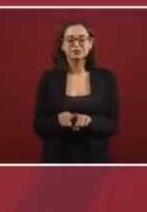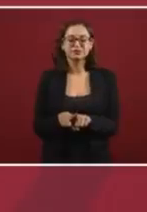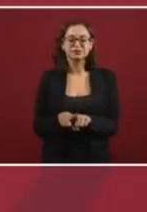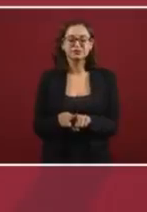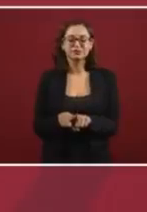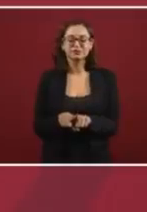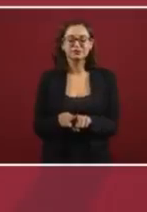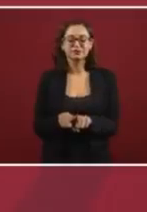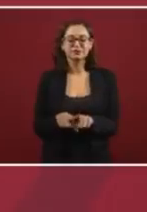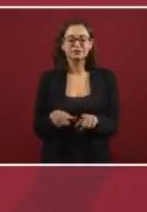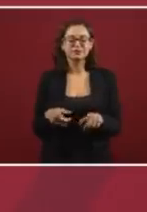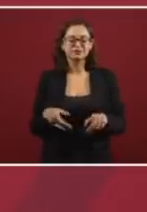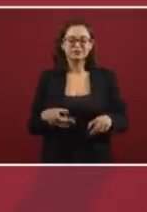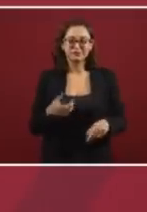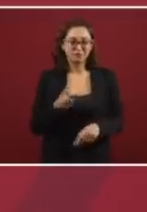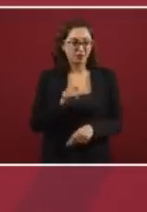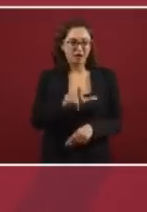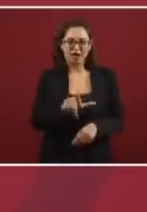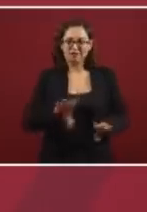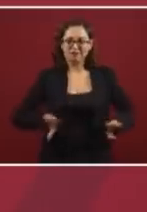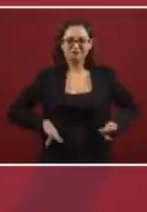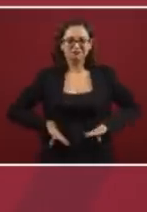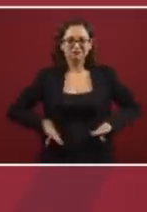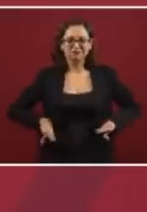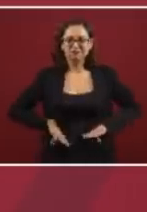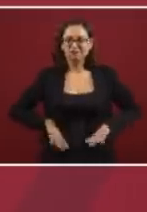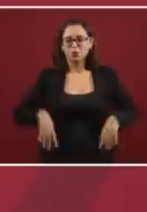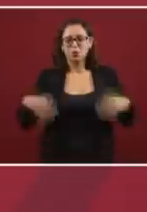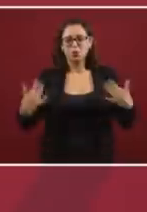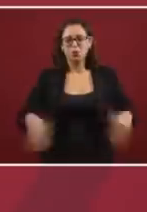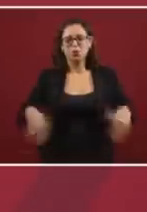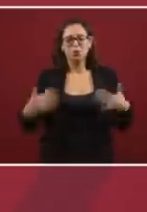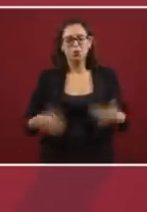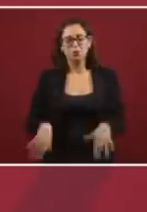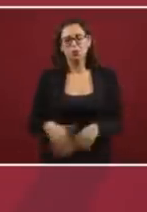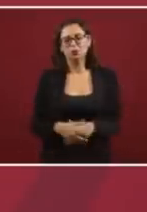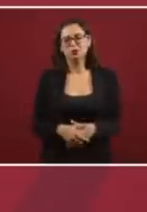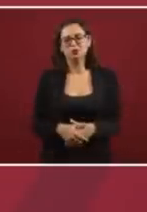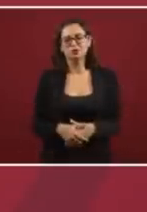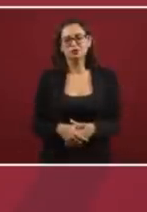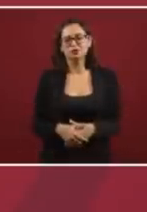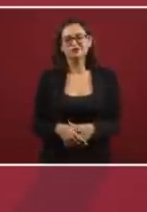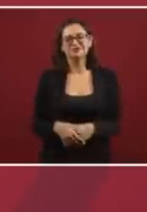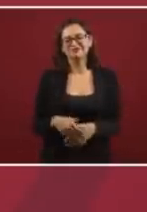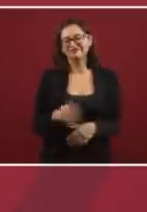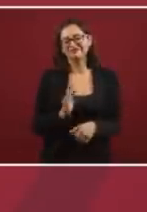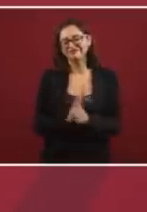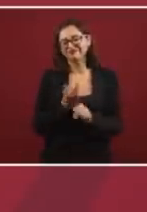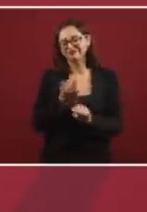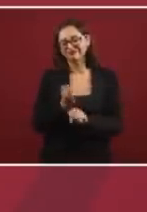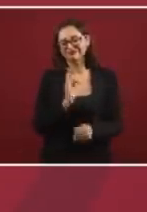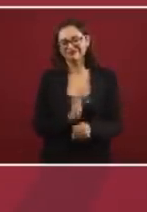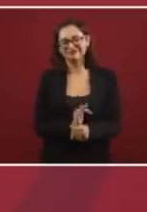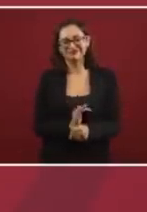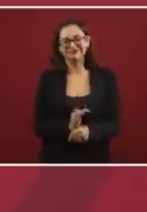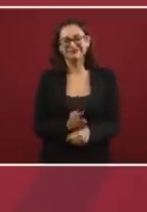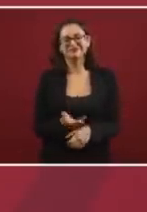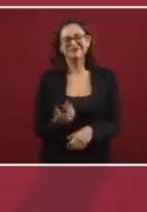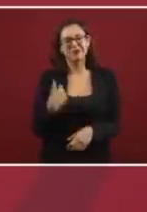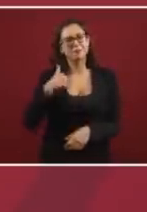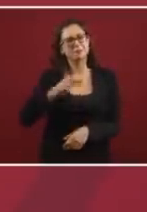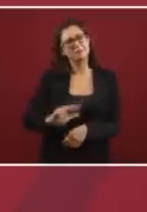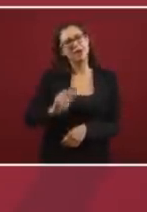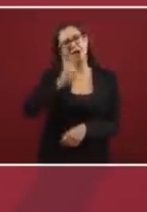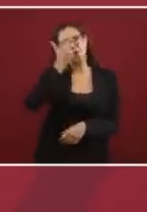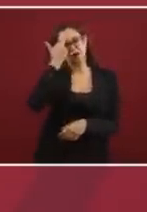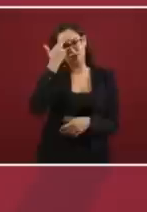con un carácter excepcional con sentido del humor estábamos ahí